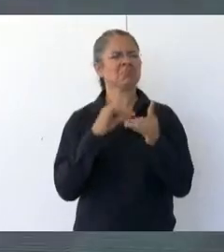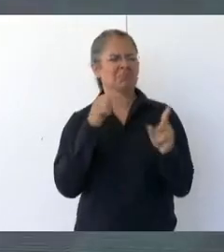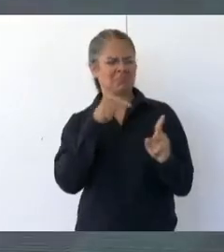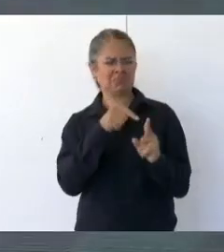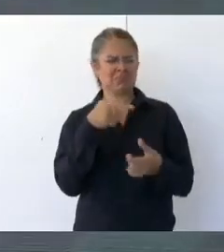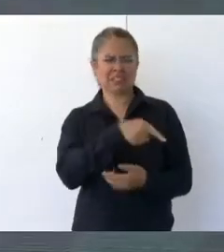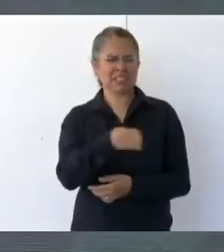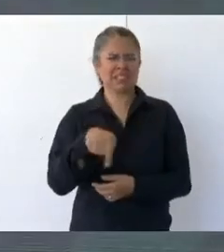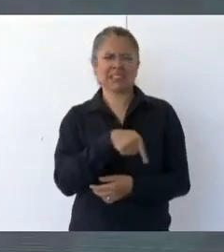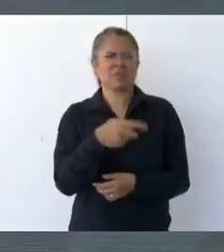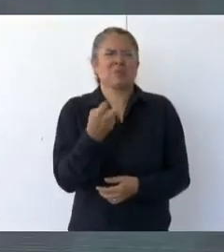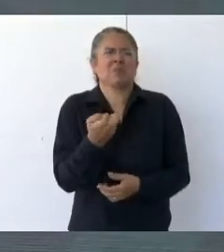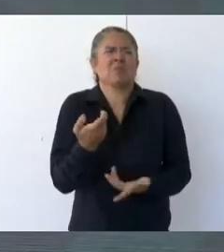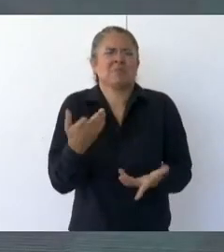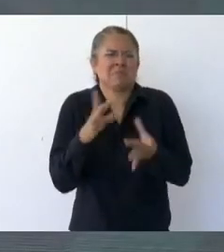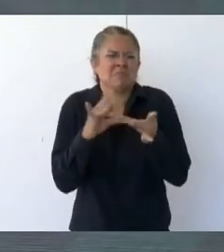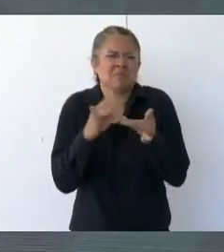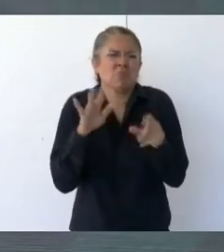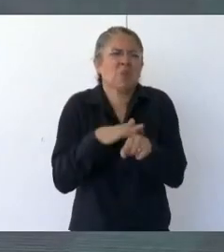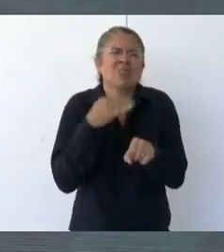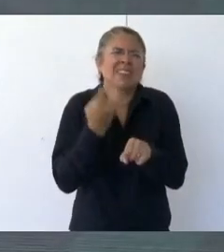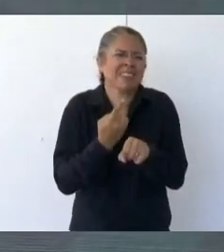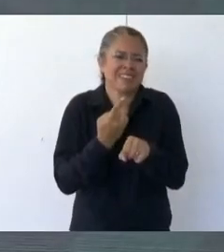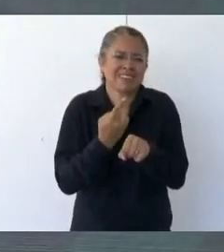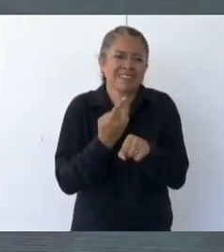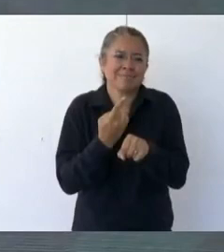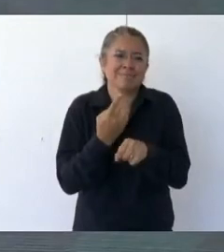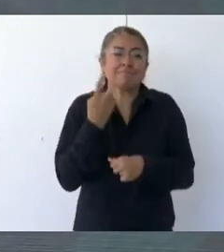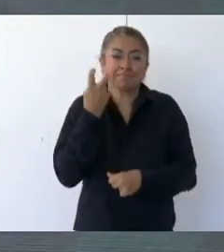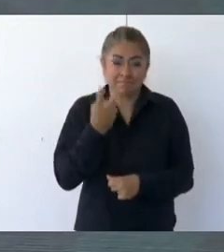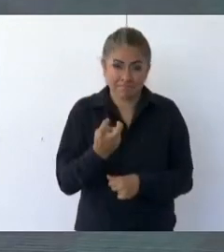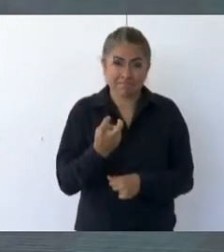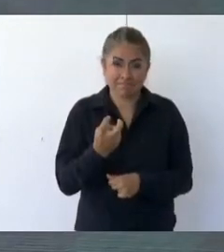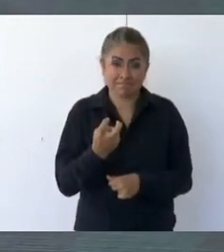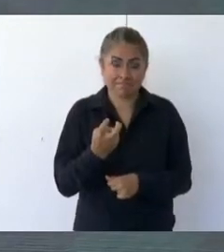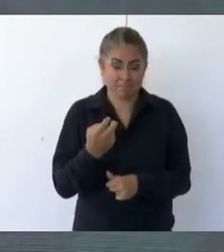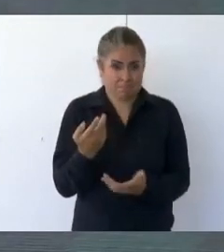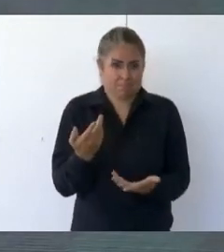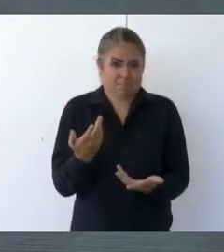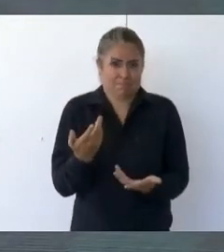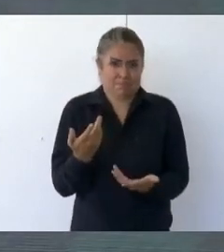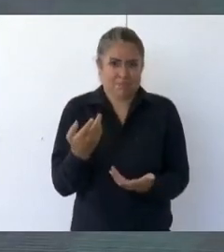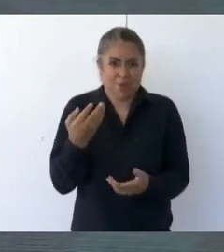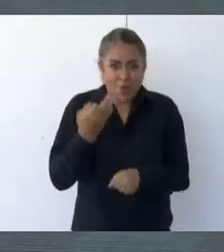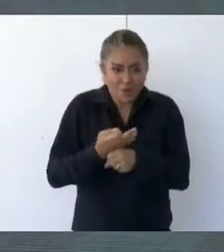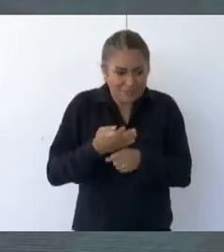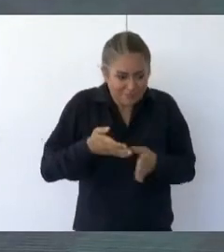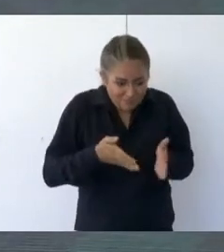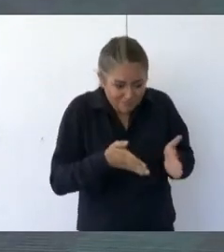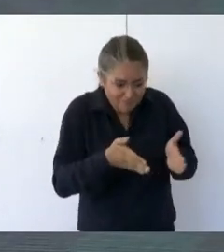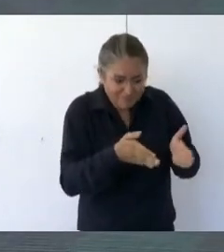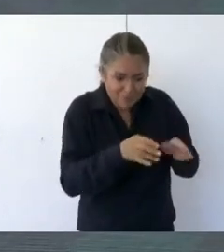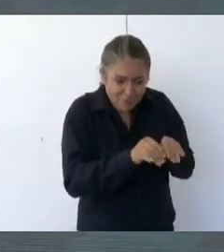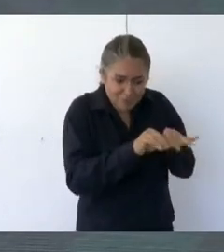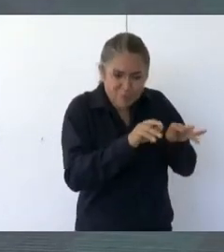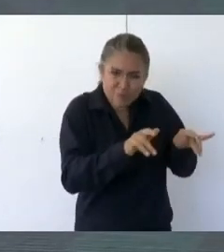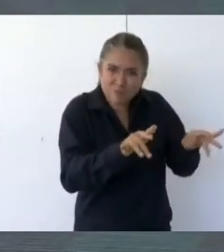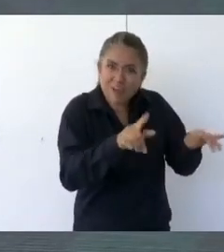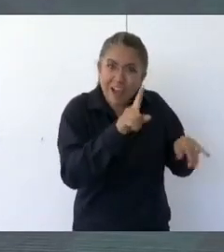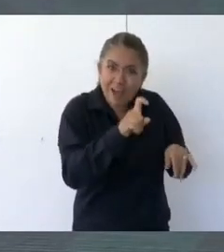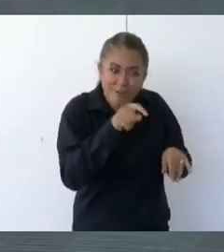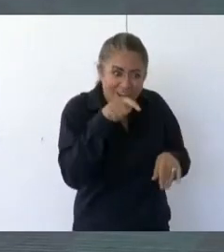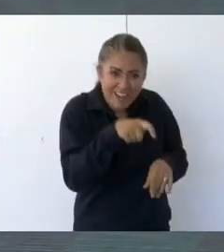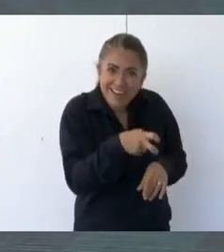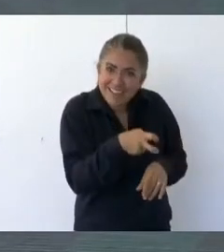Bueno, porque estos distritos de riego nos ayudan mucho a lograr